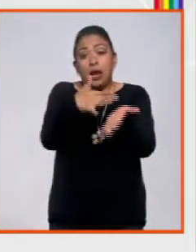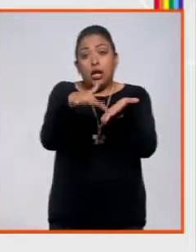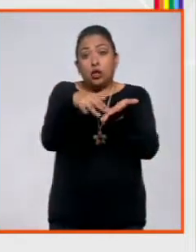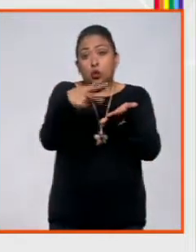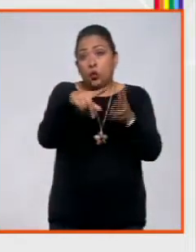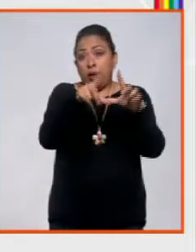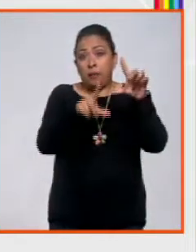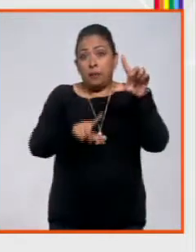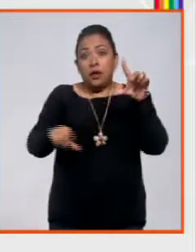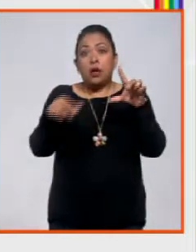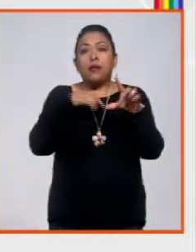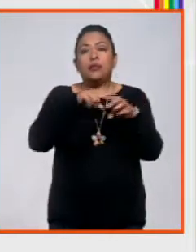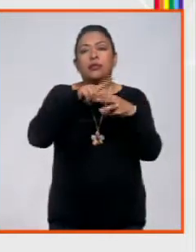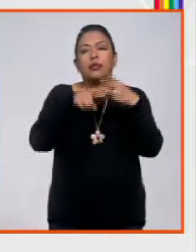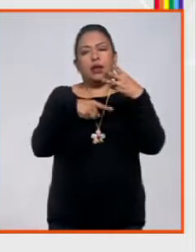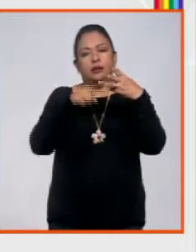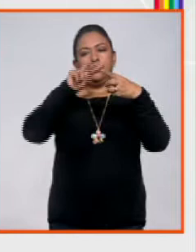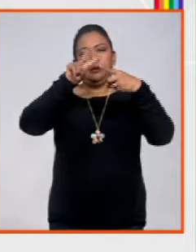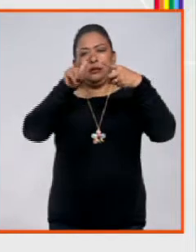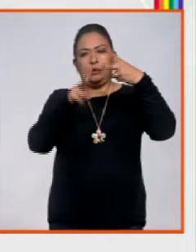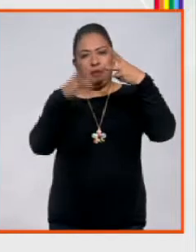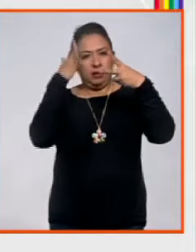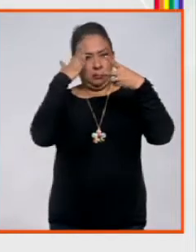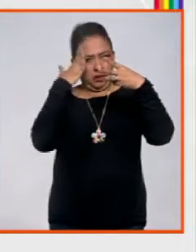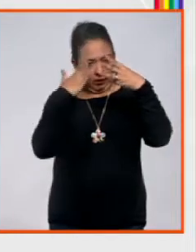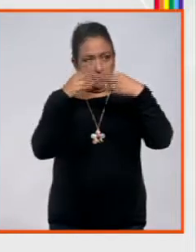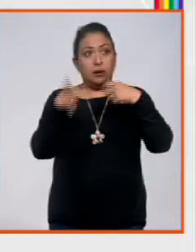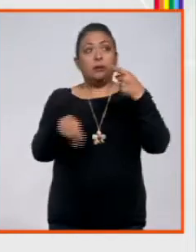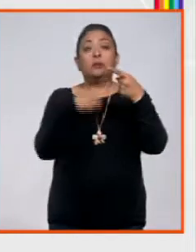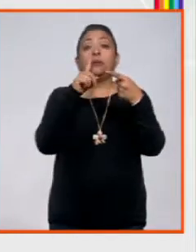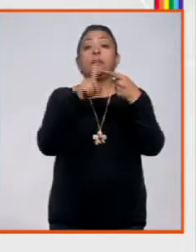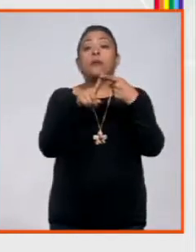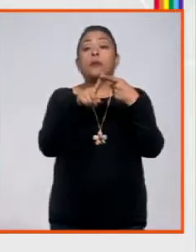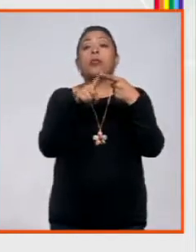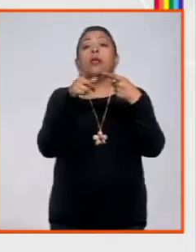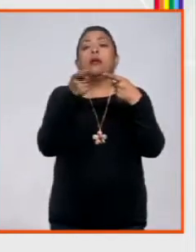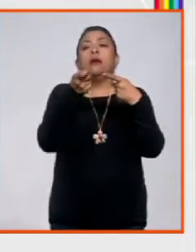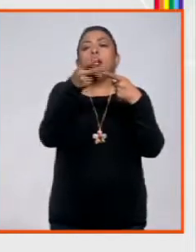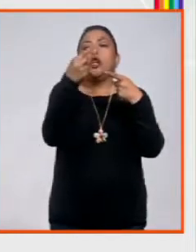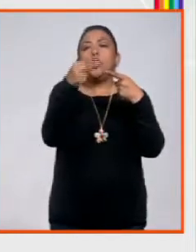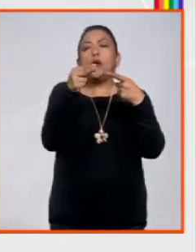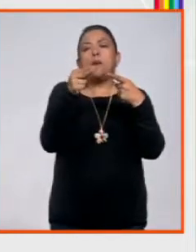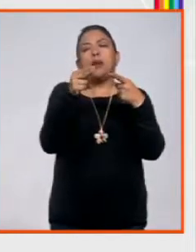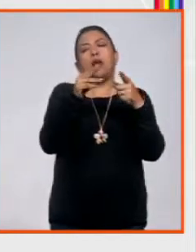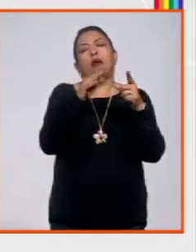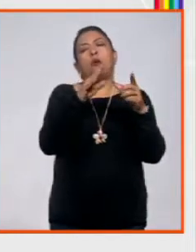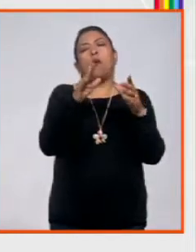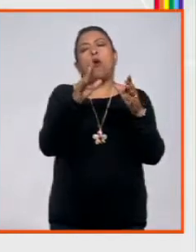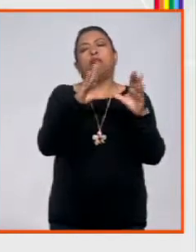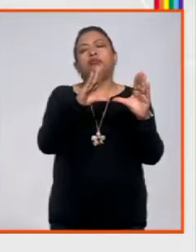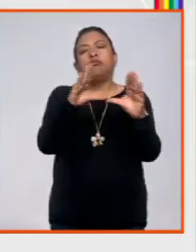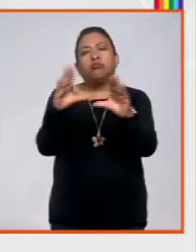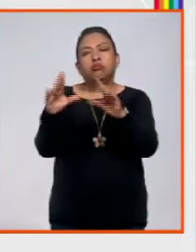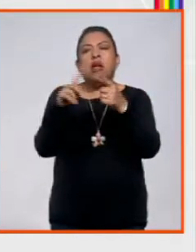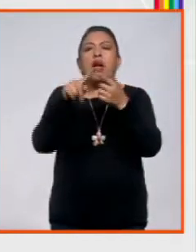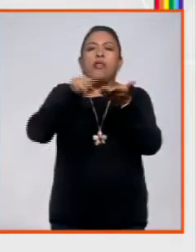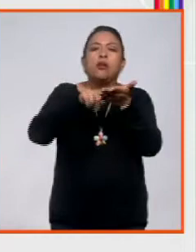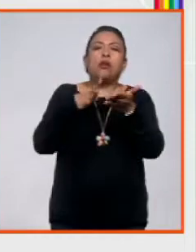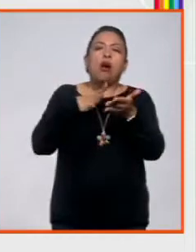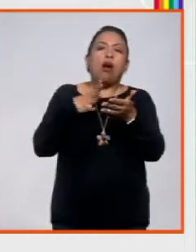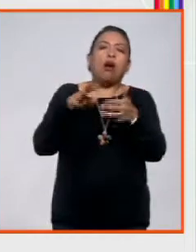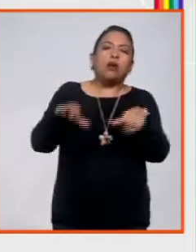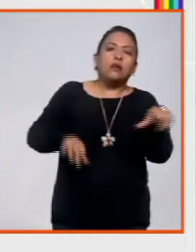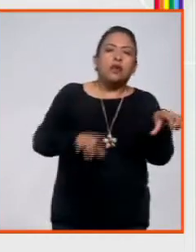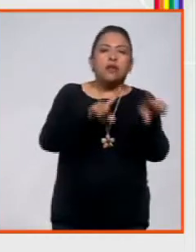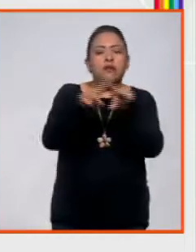contempla tres núcleos principales el primer eje lo llamamos formativo porque agrupa las acciones que se proponen o